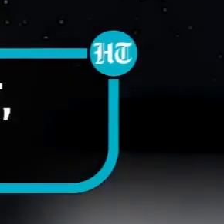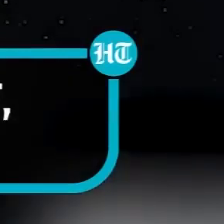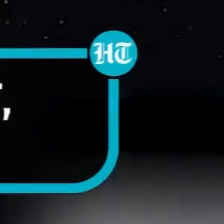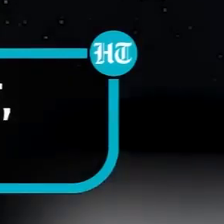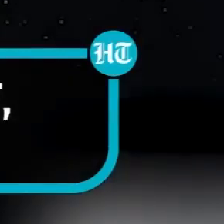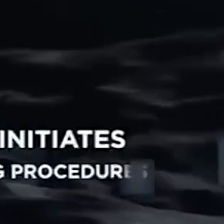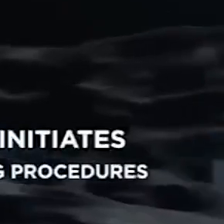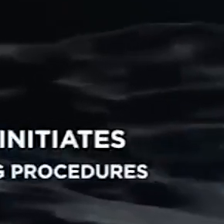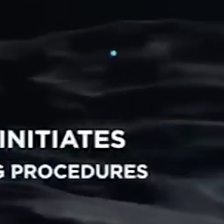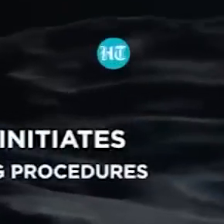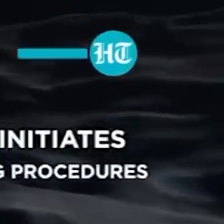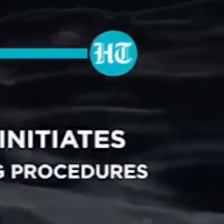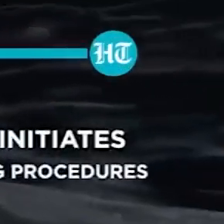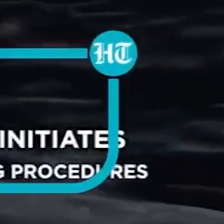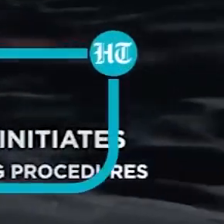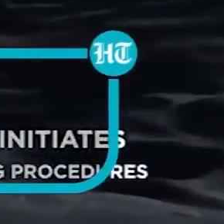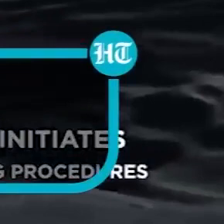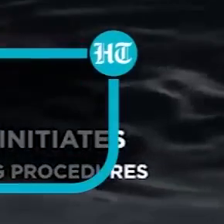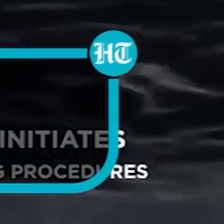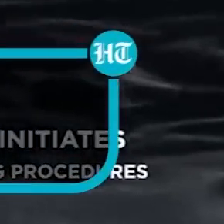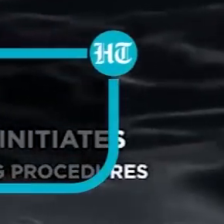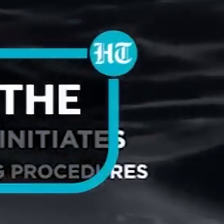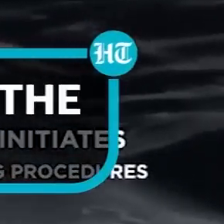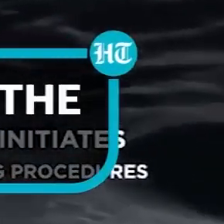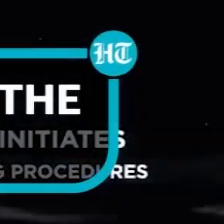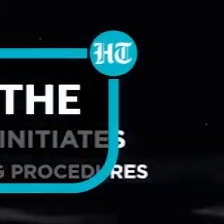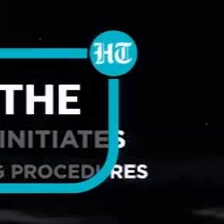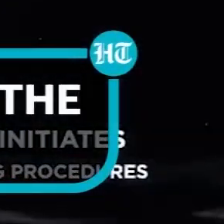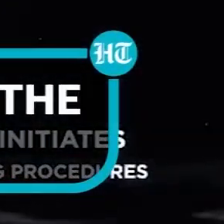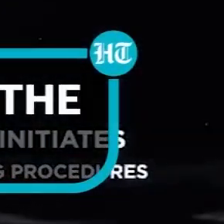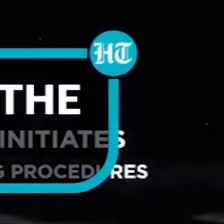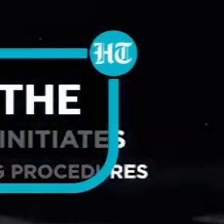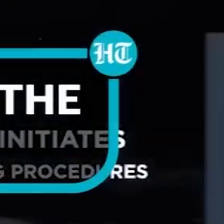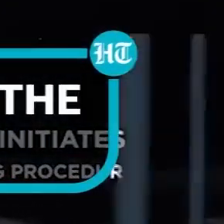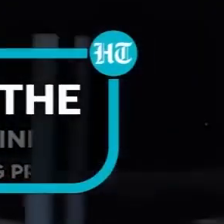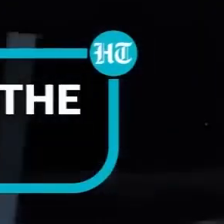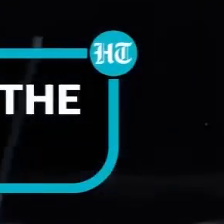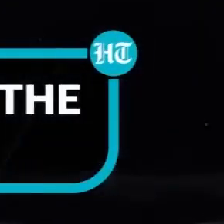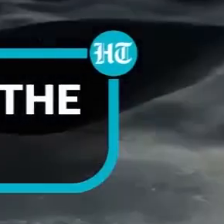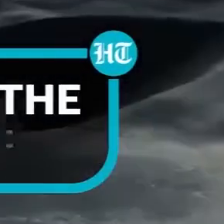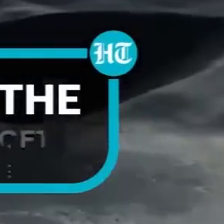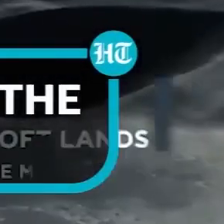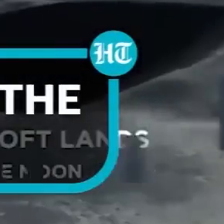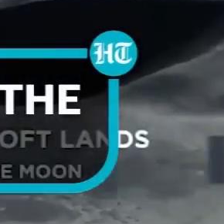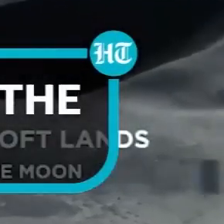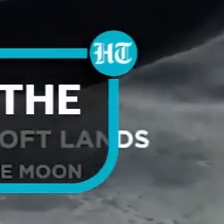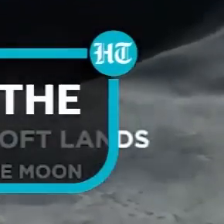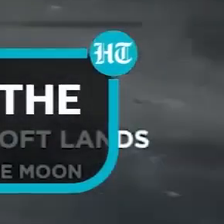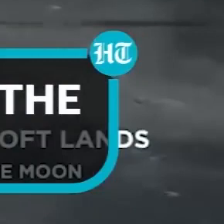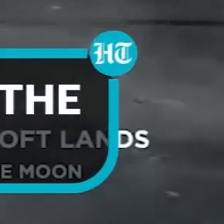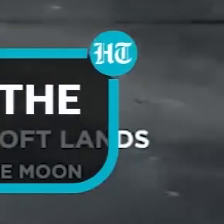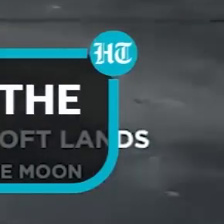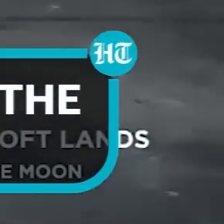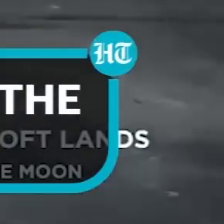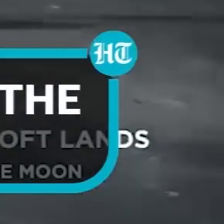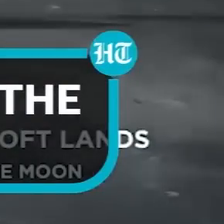La sonda india Chandrayaan-3 consigue un histórico alunizaje. La Agencia India de Investigación Espacial depositó en el polo sur